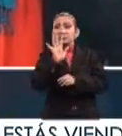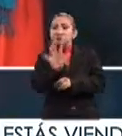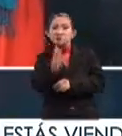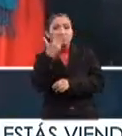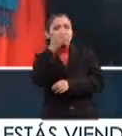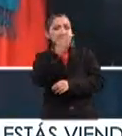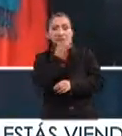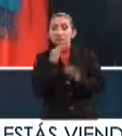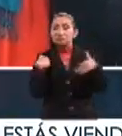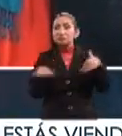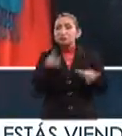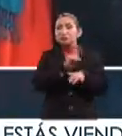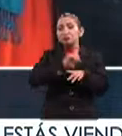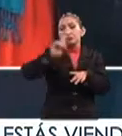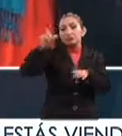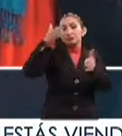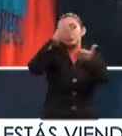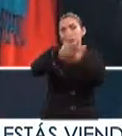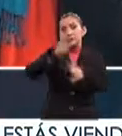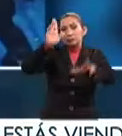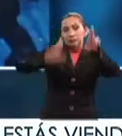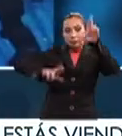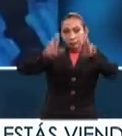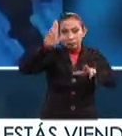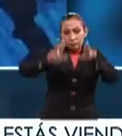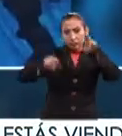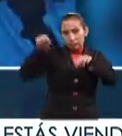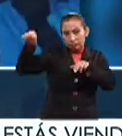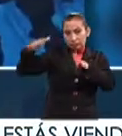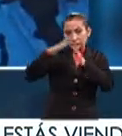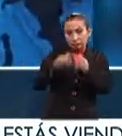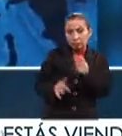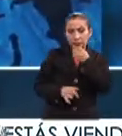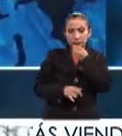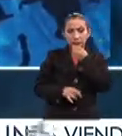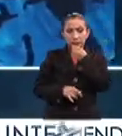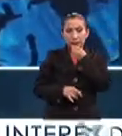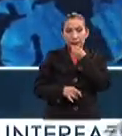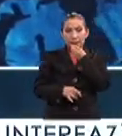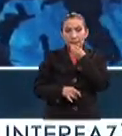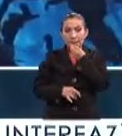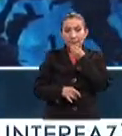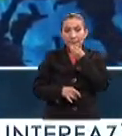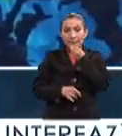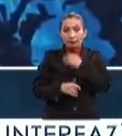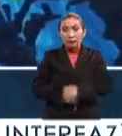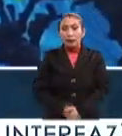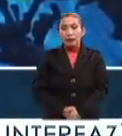o 8 minutos para llegar a la normal de allá, que